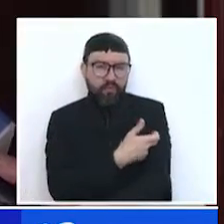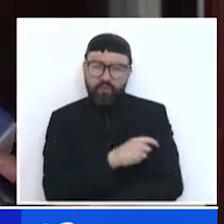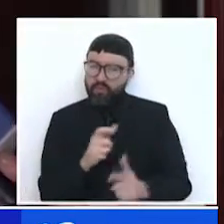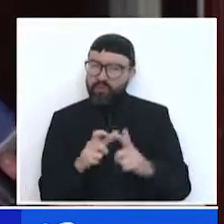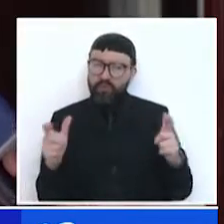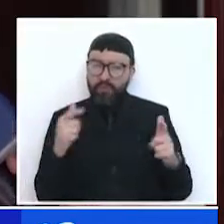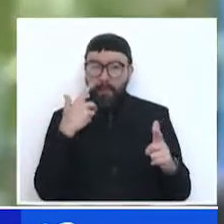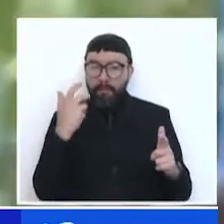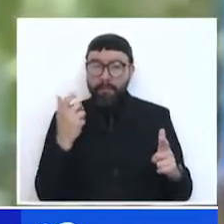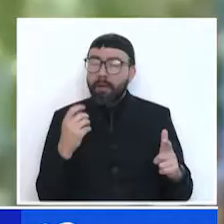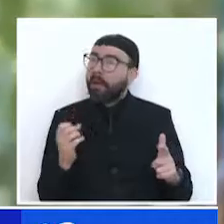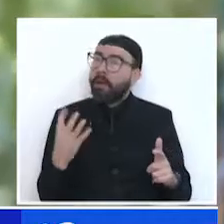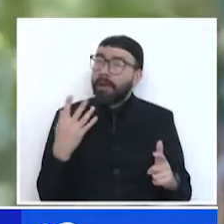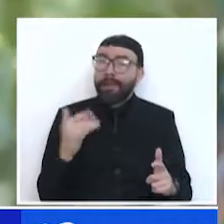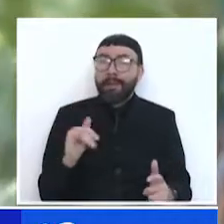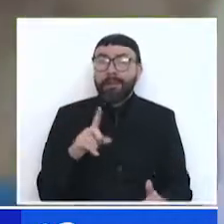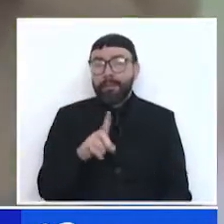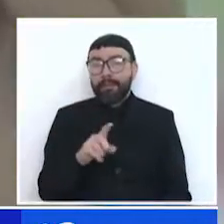total de